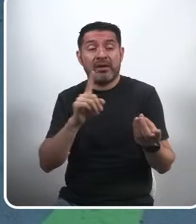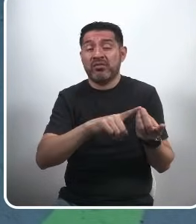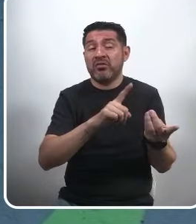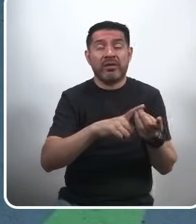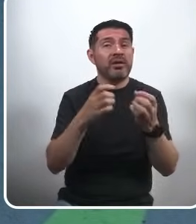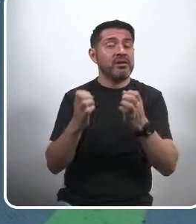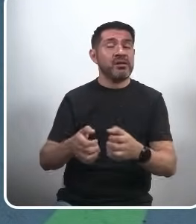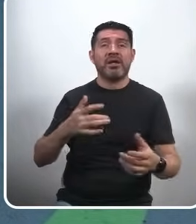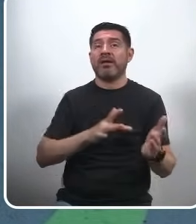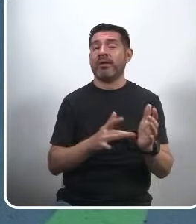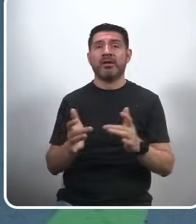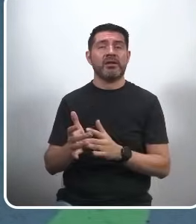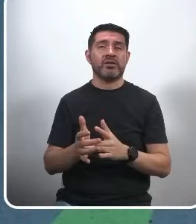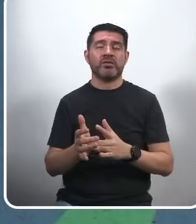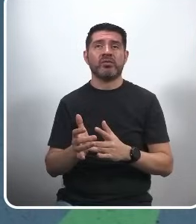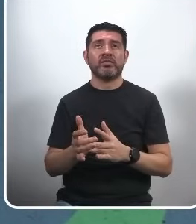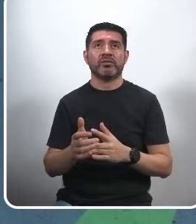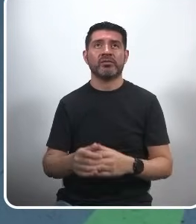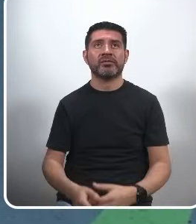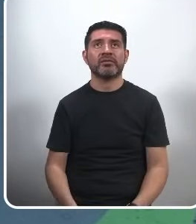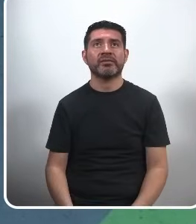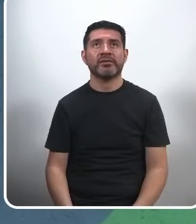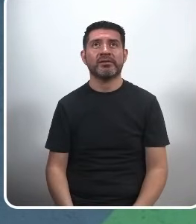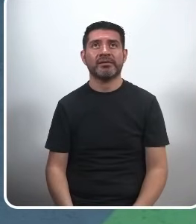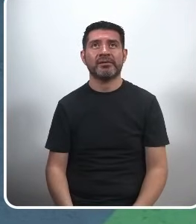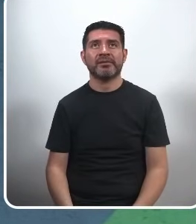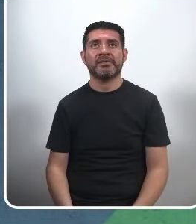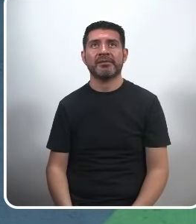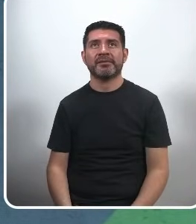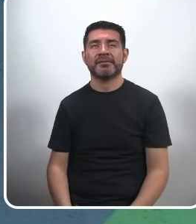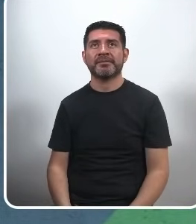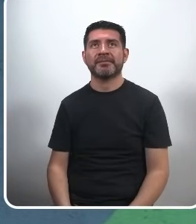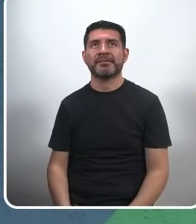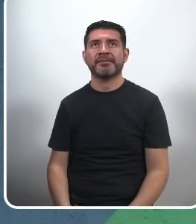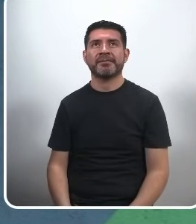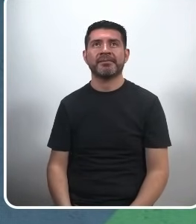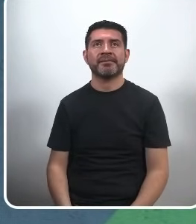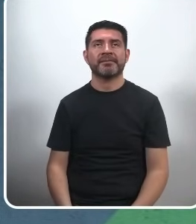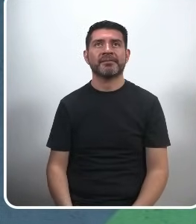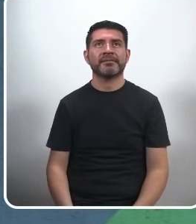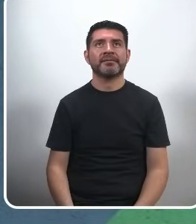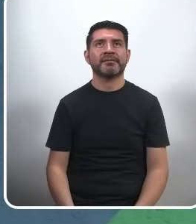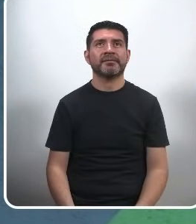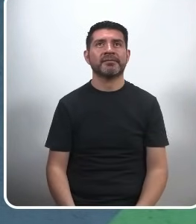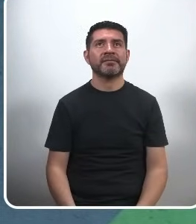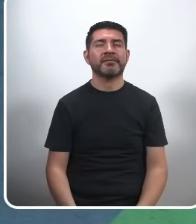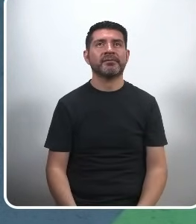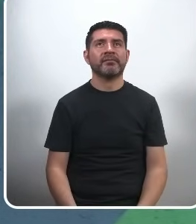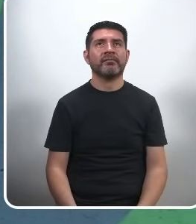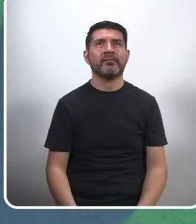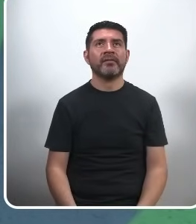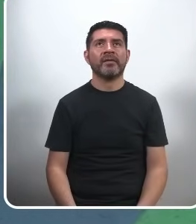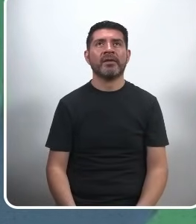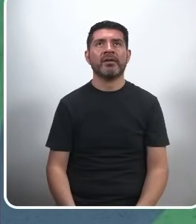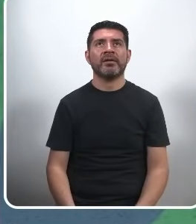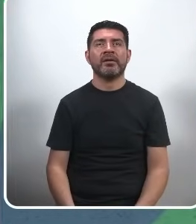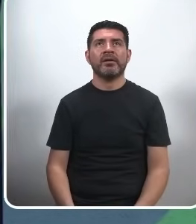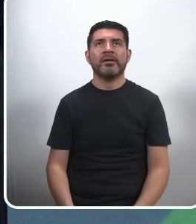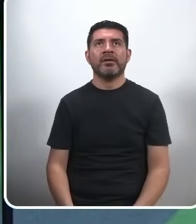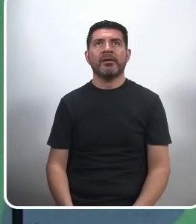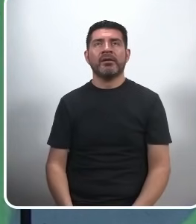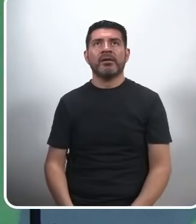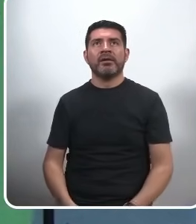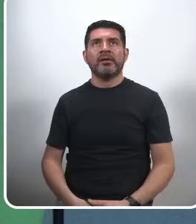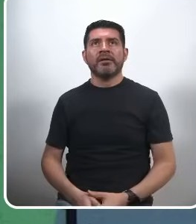allí era lo que mi mamá nos decía, the buddy system. ¿Alguien ubica el buddy system? El buddy